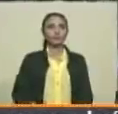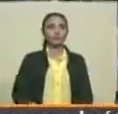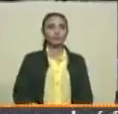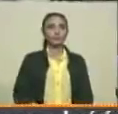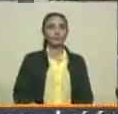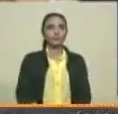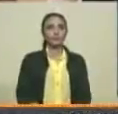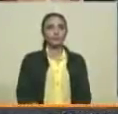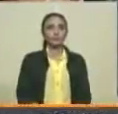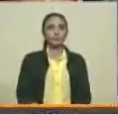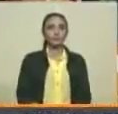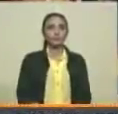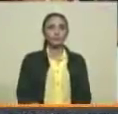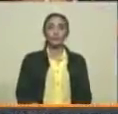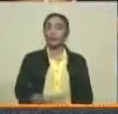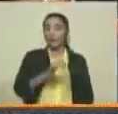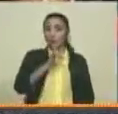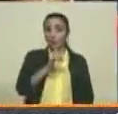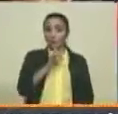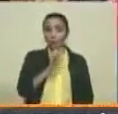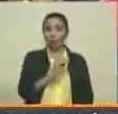Yo por eso